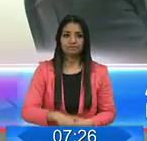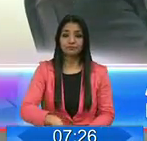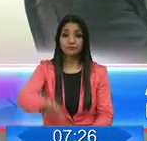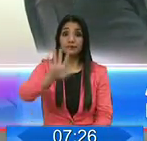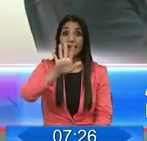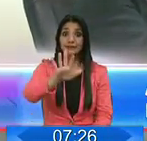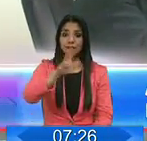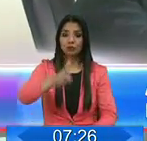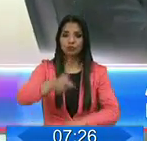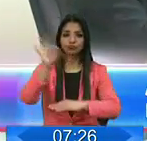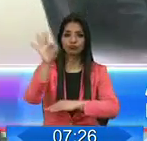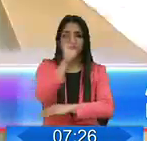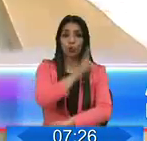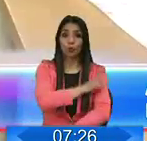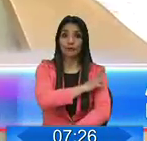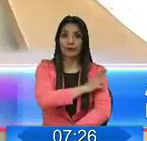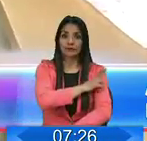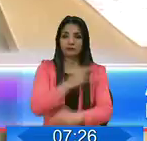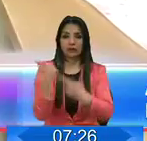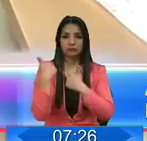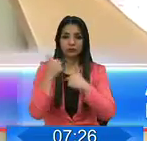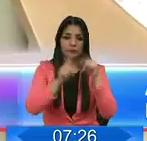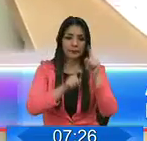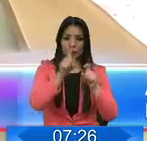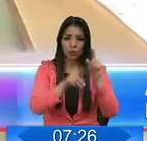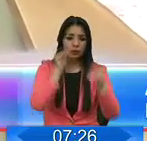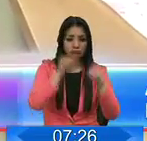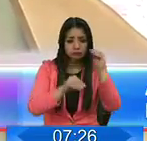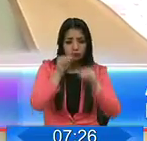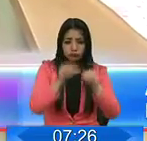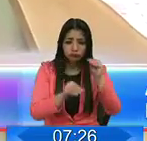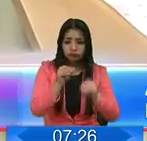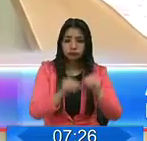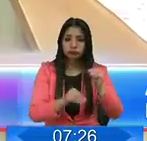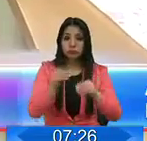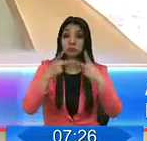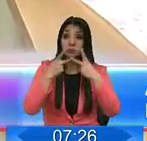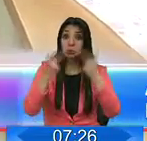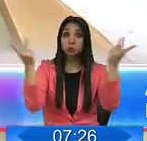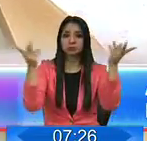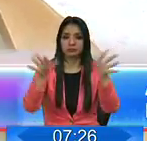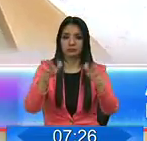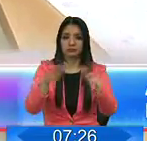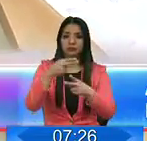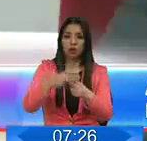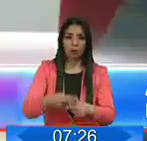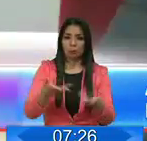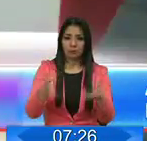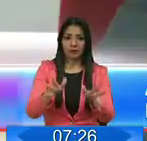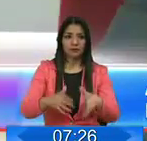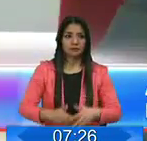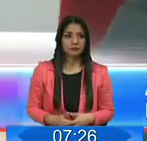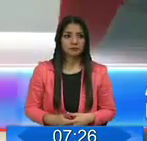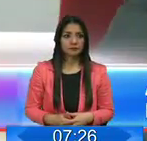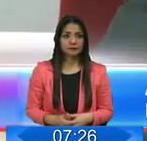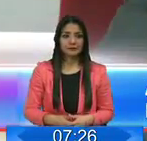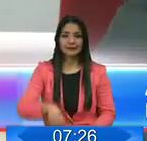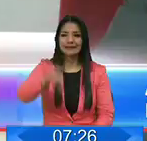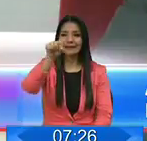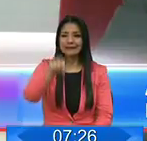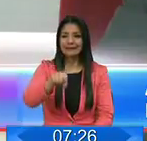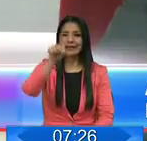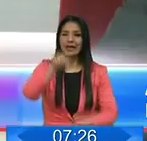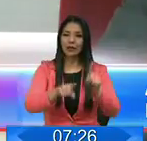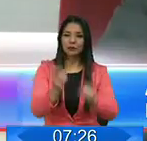los responsables de elaborar el banco de preguntas. Se prefiere no hacer público sus nombres. Lo que pasa es que si han habido malas experiencias